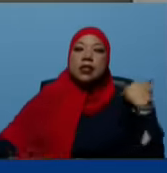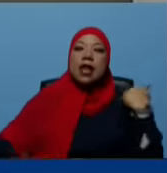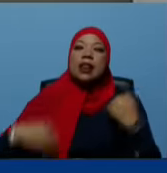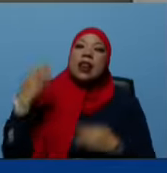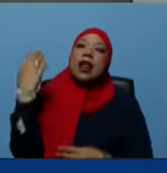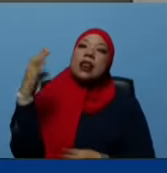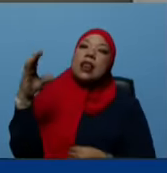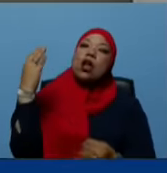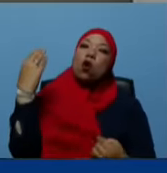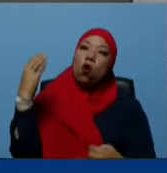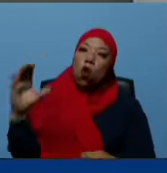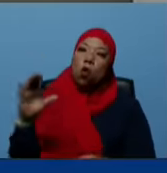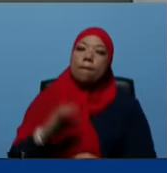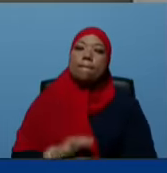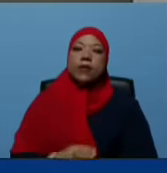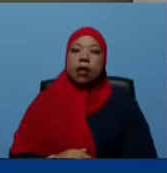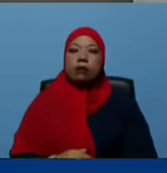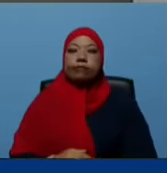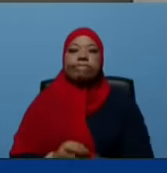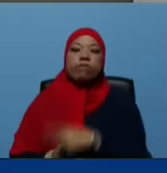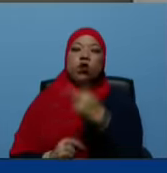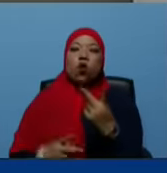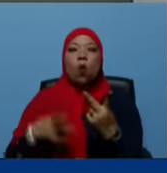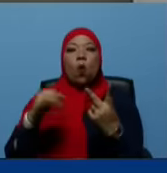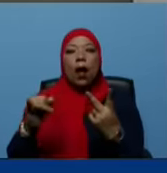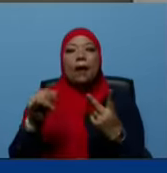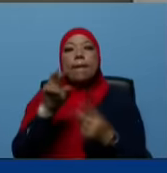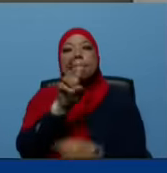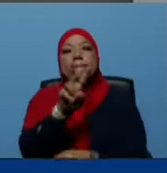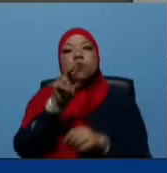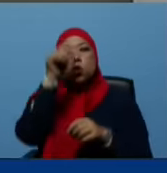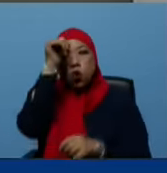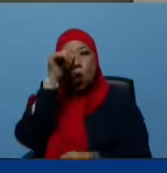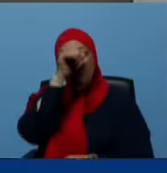El domingo 28 de julio